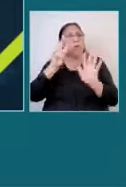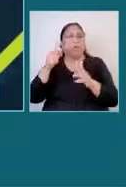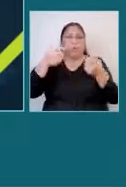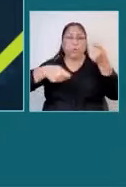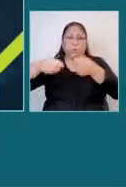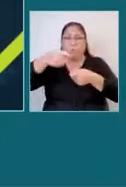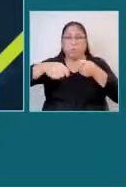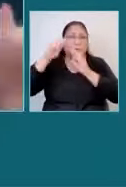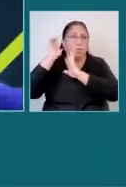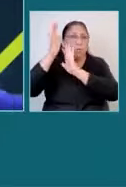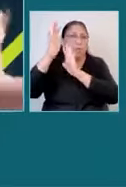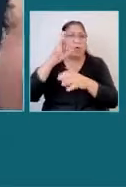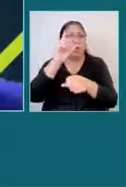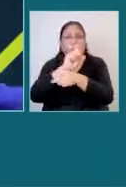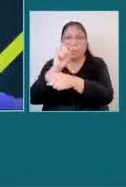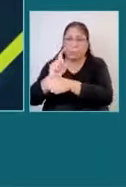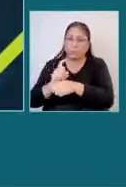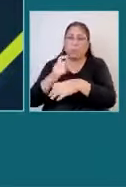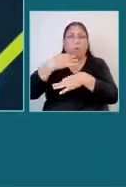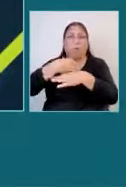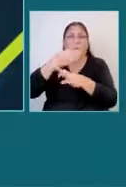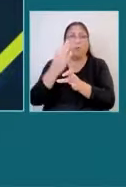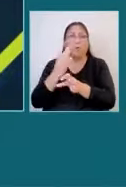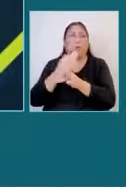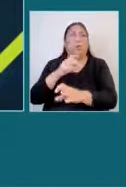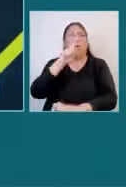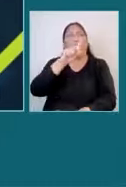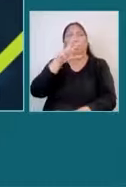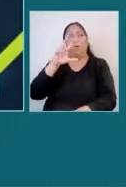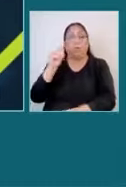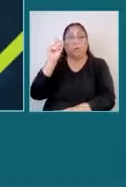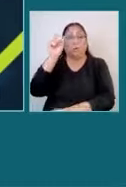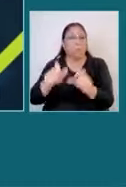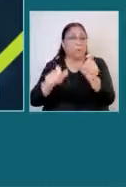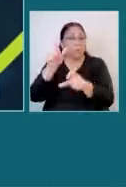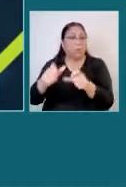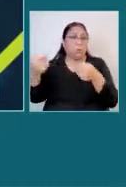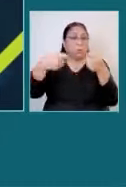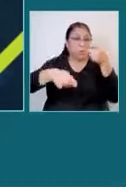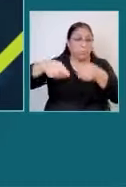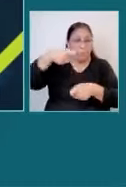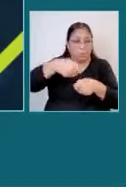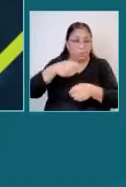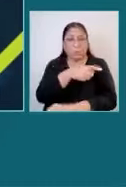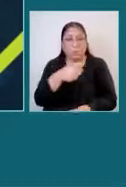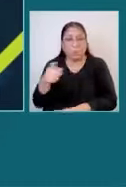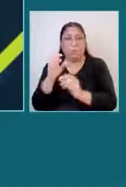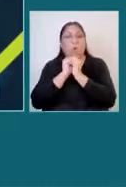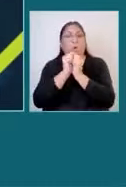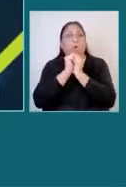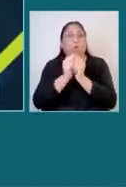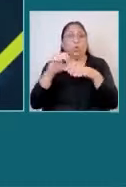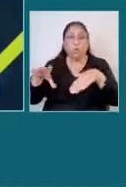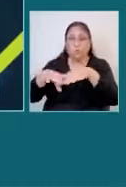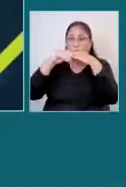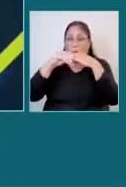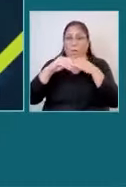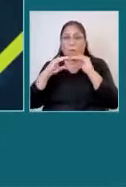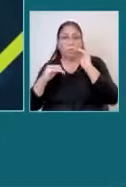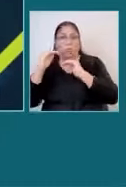inversiones, ha formado o ha conglomerado 130 inversionistas, y en los cuales, junto con aliados estratégicos como